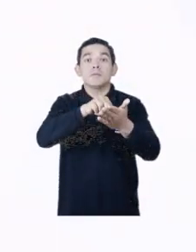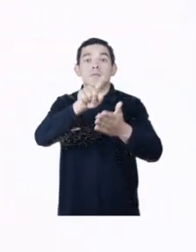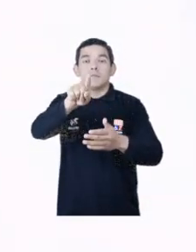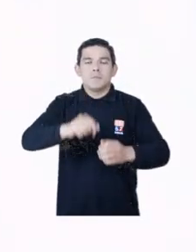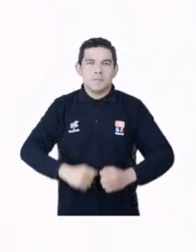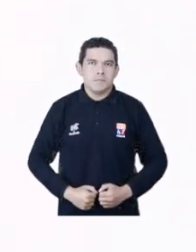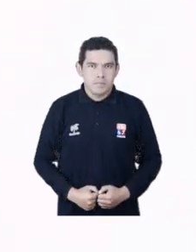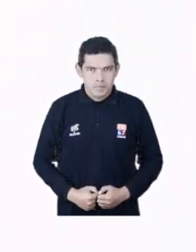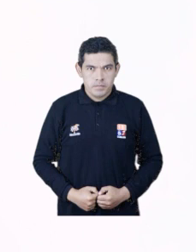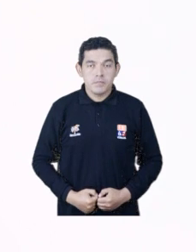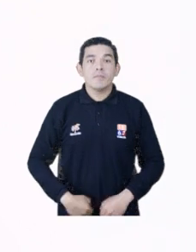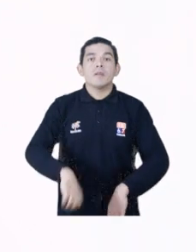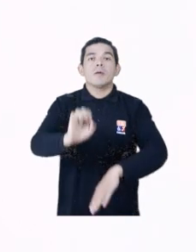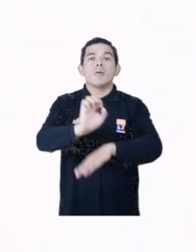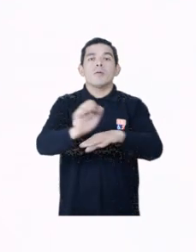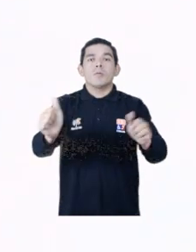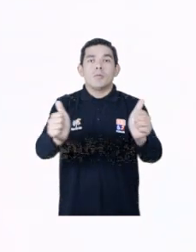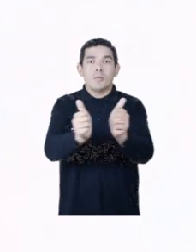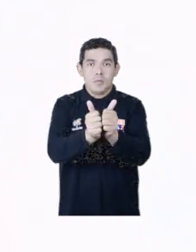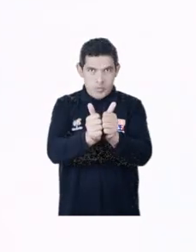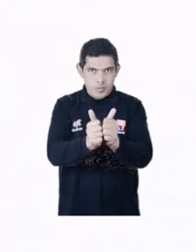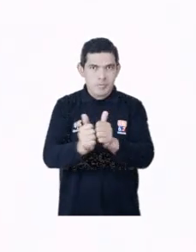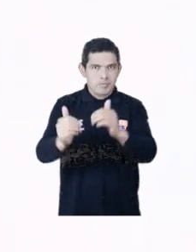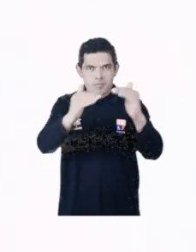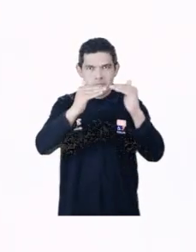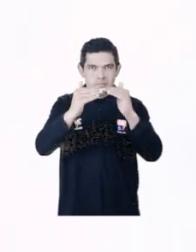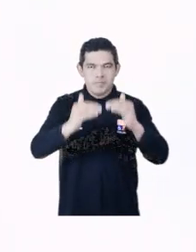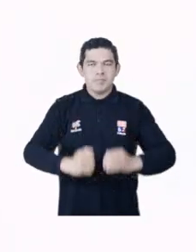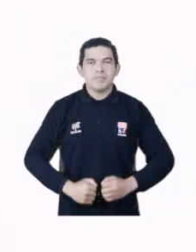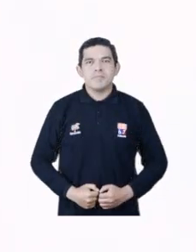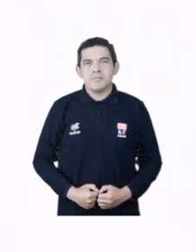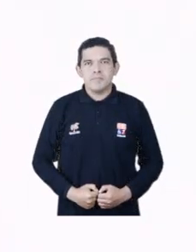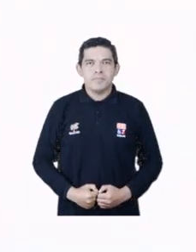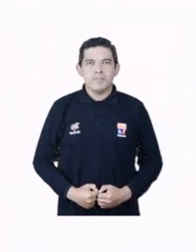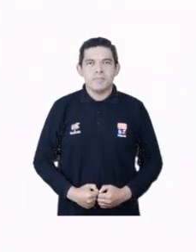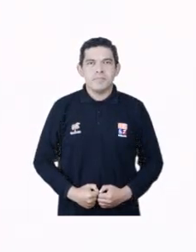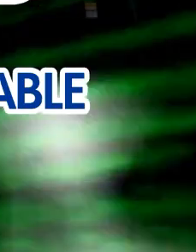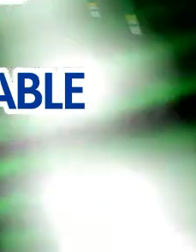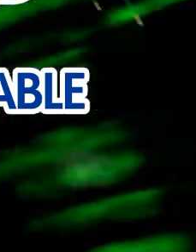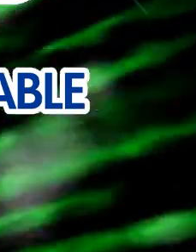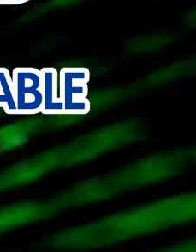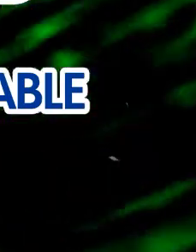Elecciones Generales 2021. Ecuador unido en democracia.